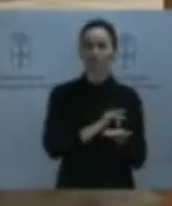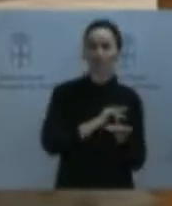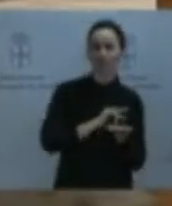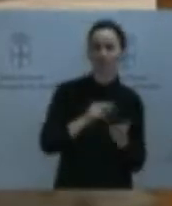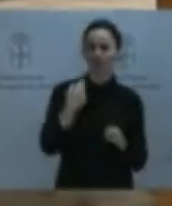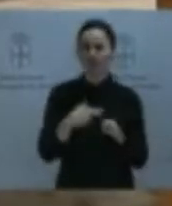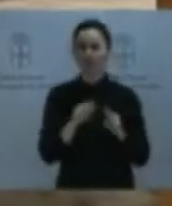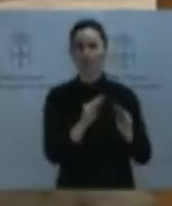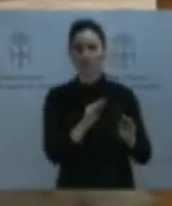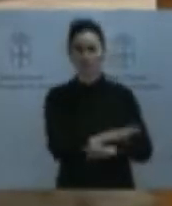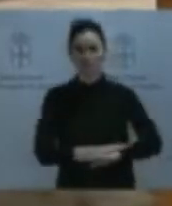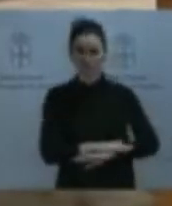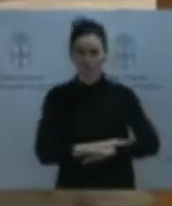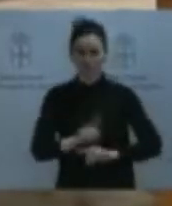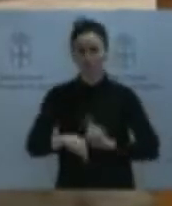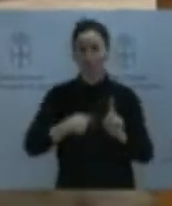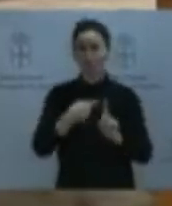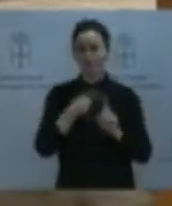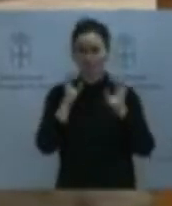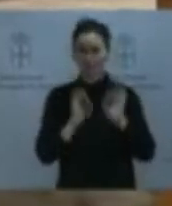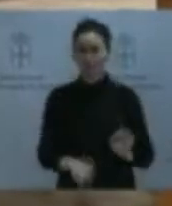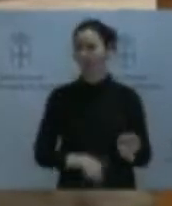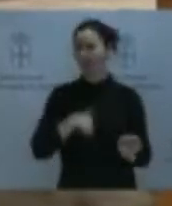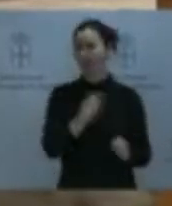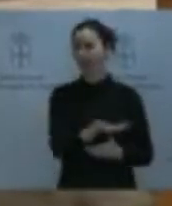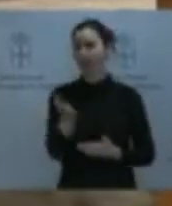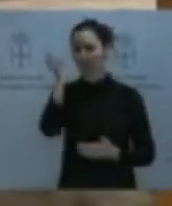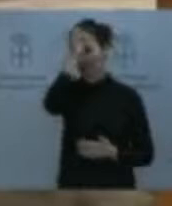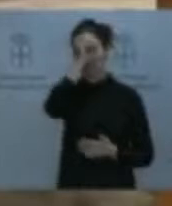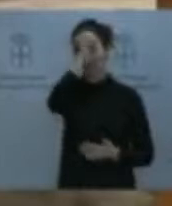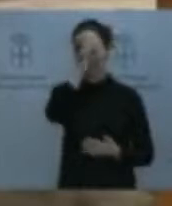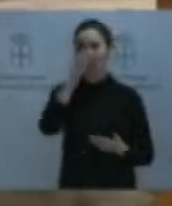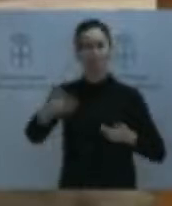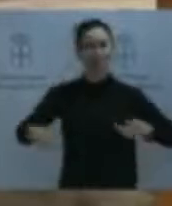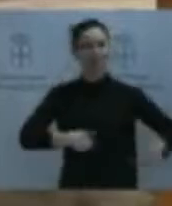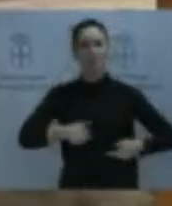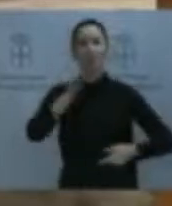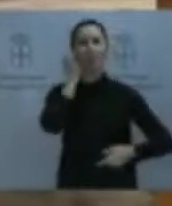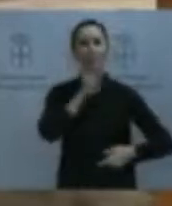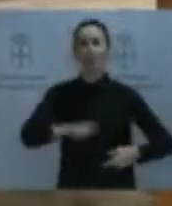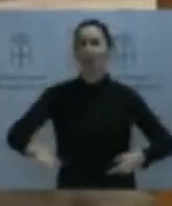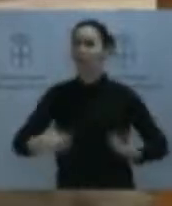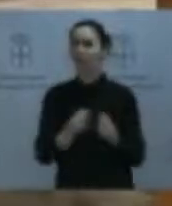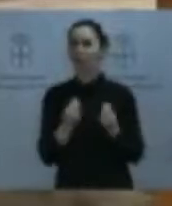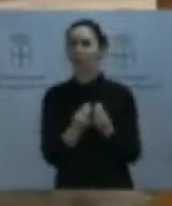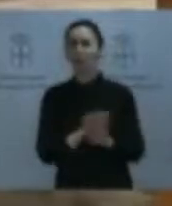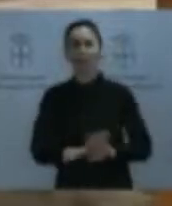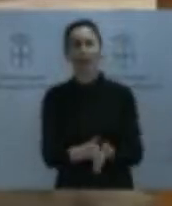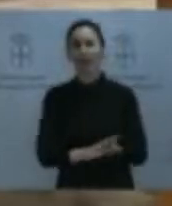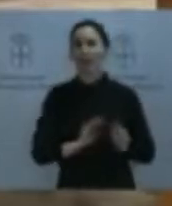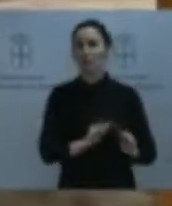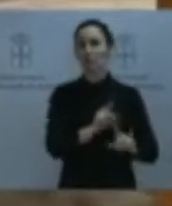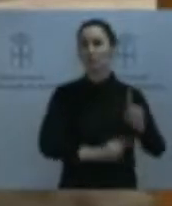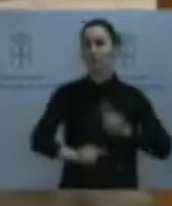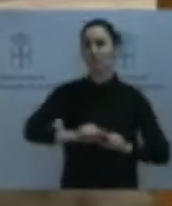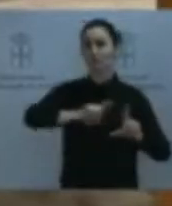ambiente generalizado, no acompaña las demandas de las mujeres, no acompañan cuáles son sus principales problemas. Las encuestas del CIS no solamente